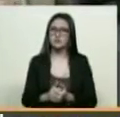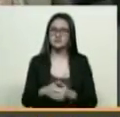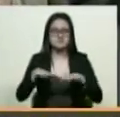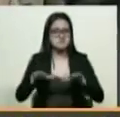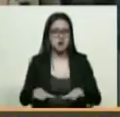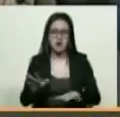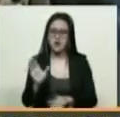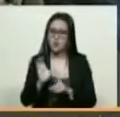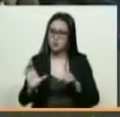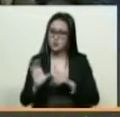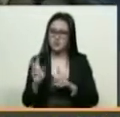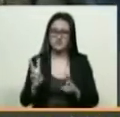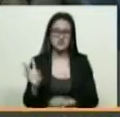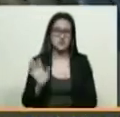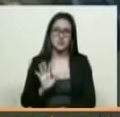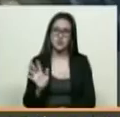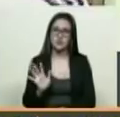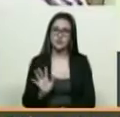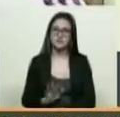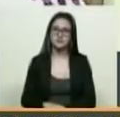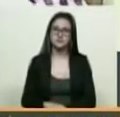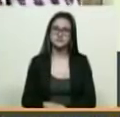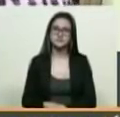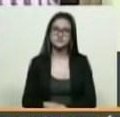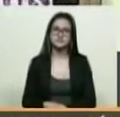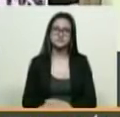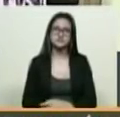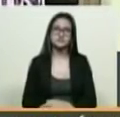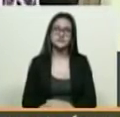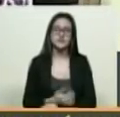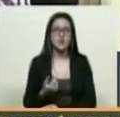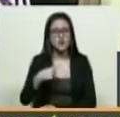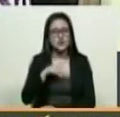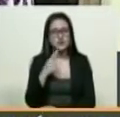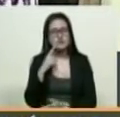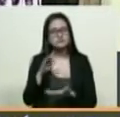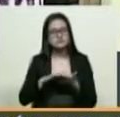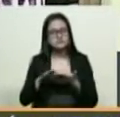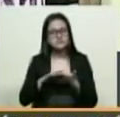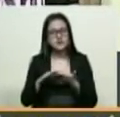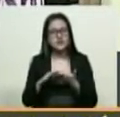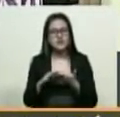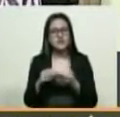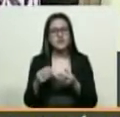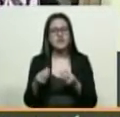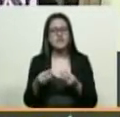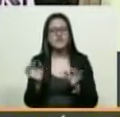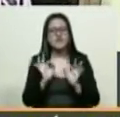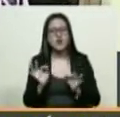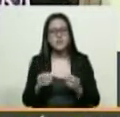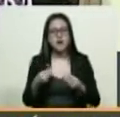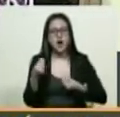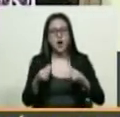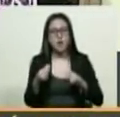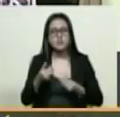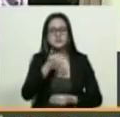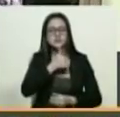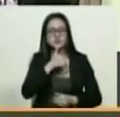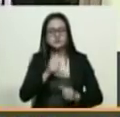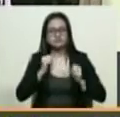su compromiso. Y para ello tenemos que buscar fórmulas alternativas de sustentabilidad. Tenemos